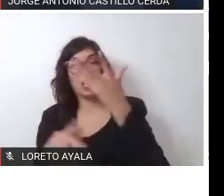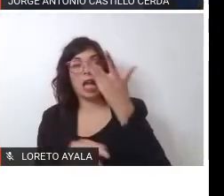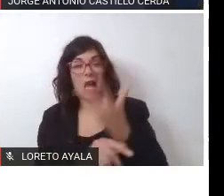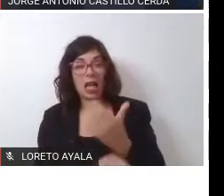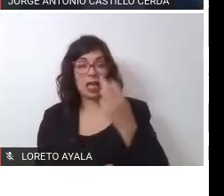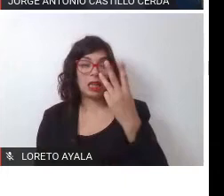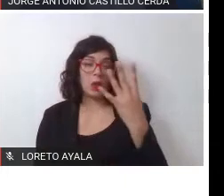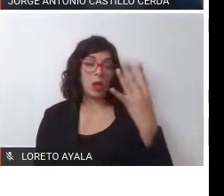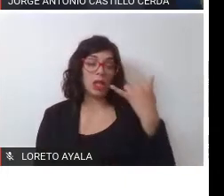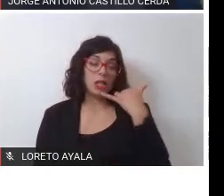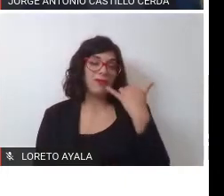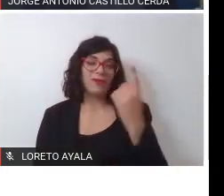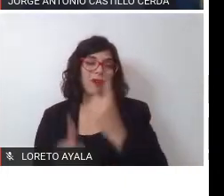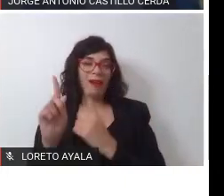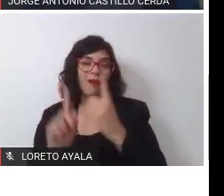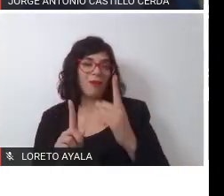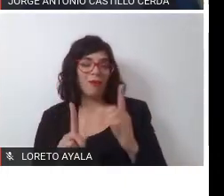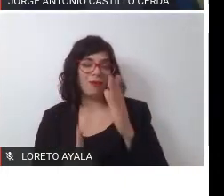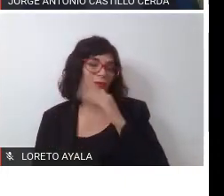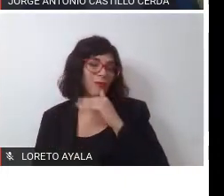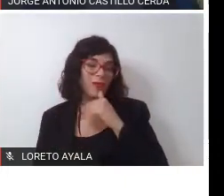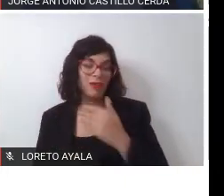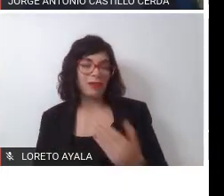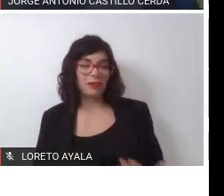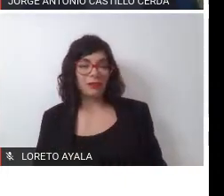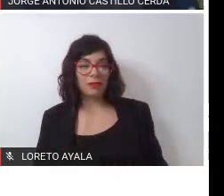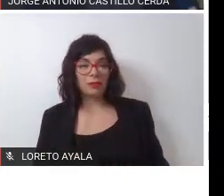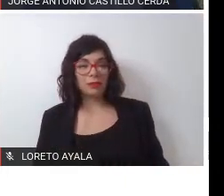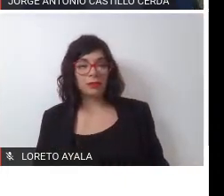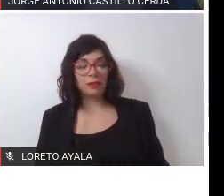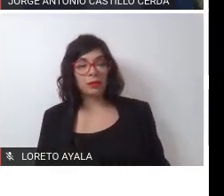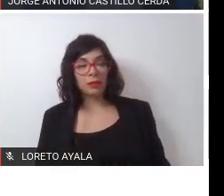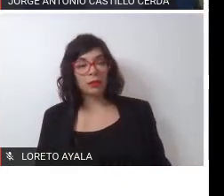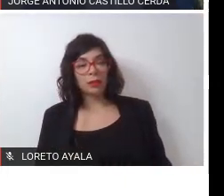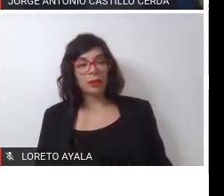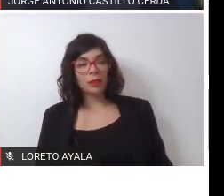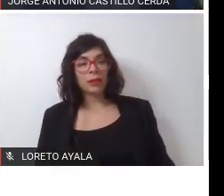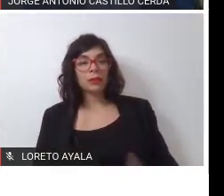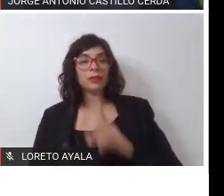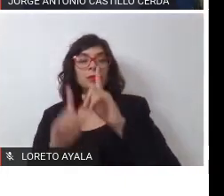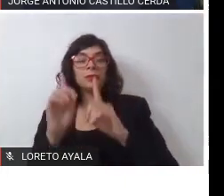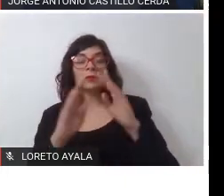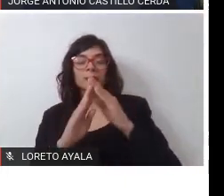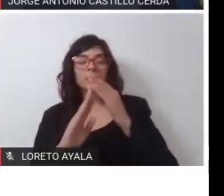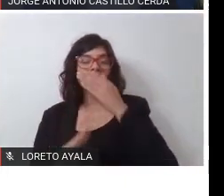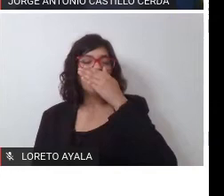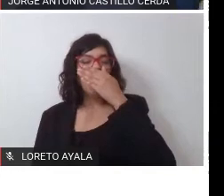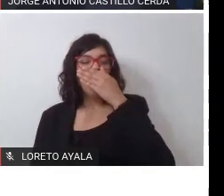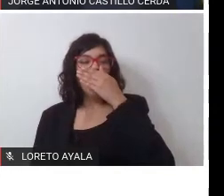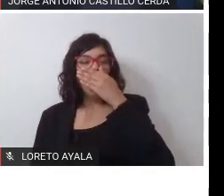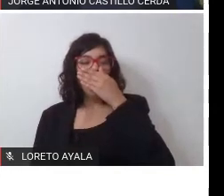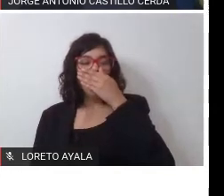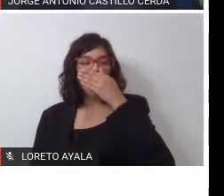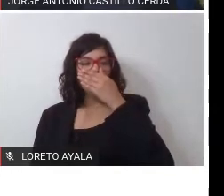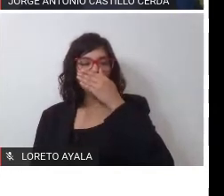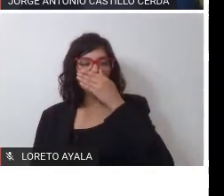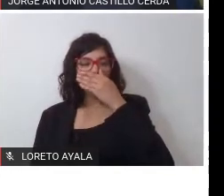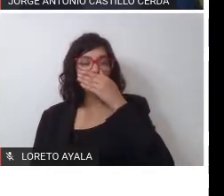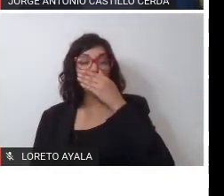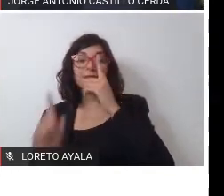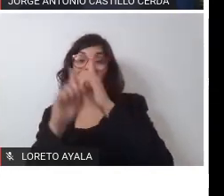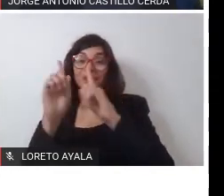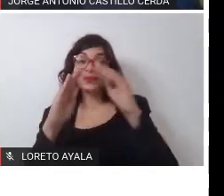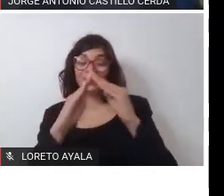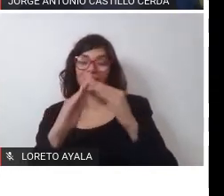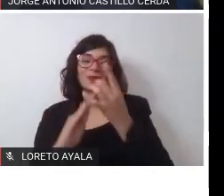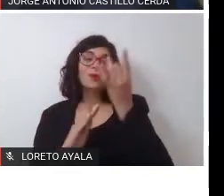celulares. En muchas casas hay el celular, que es el que tiene el dueño de casa o